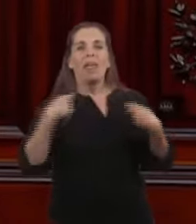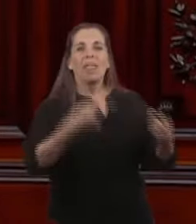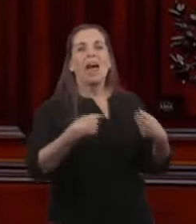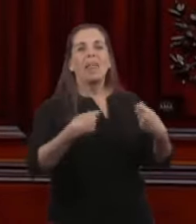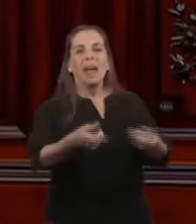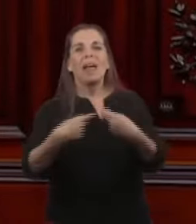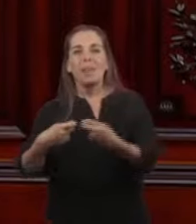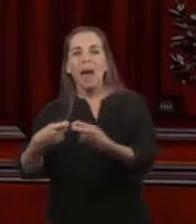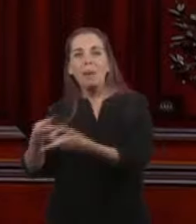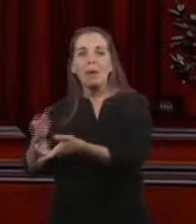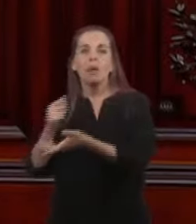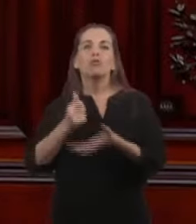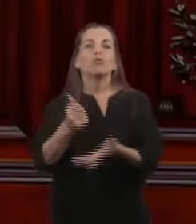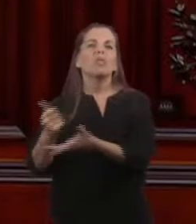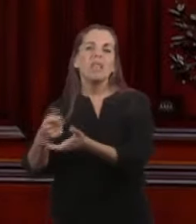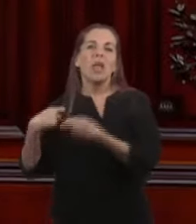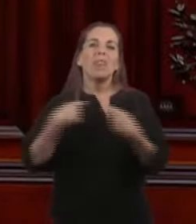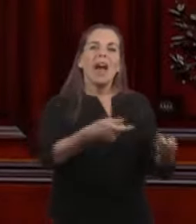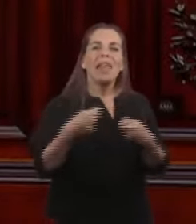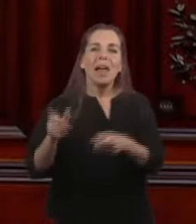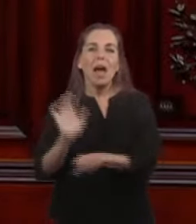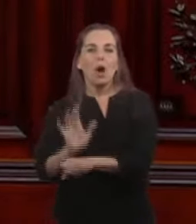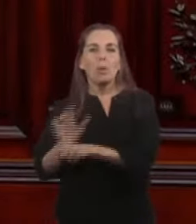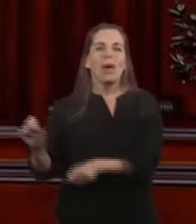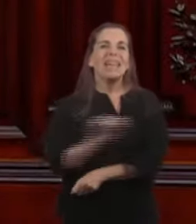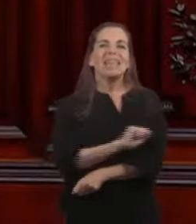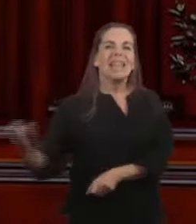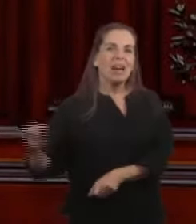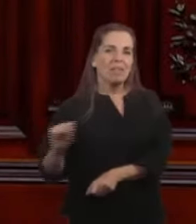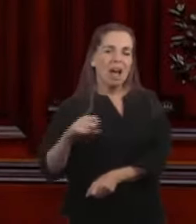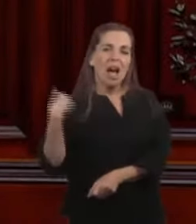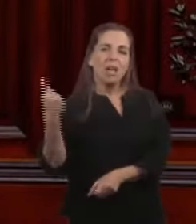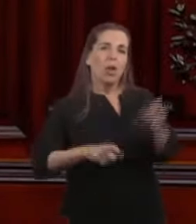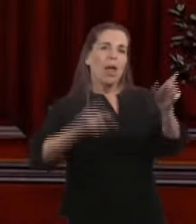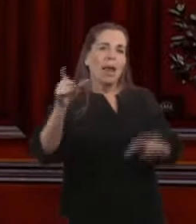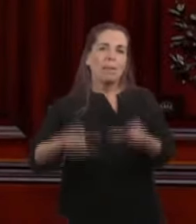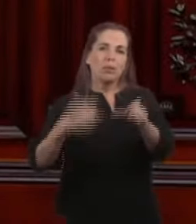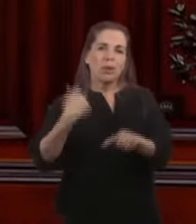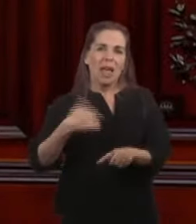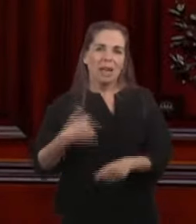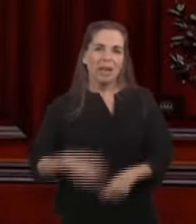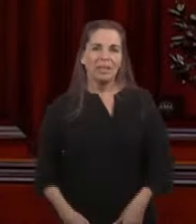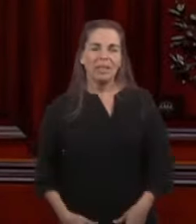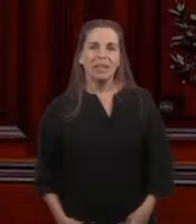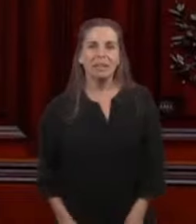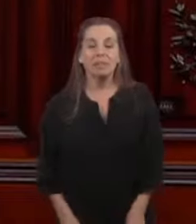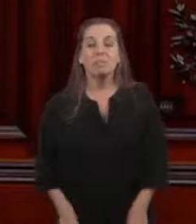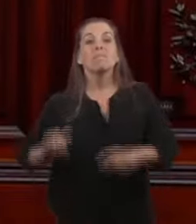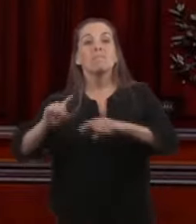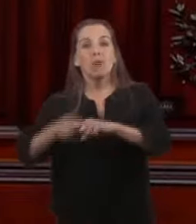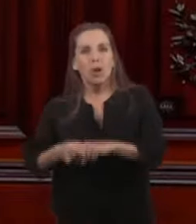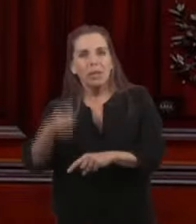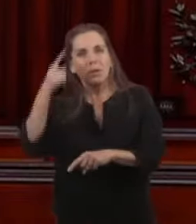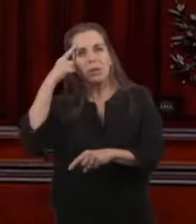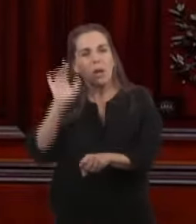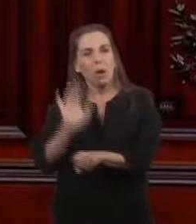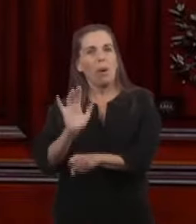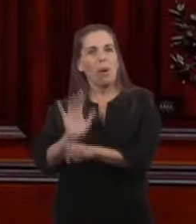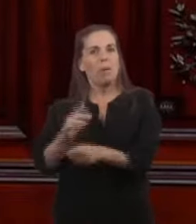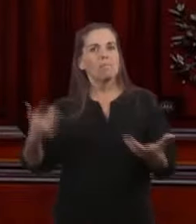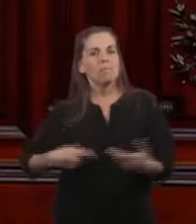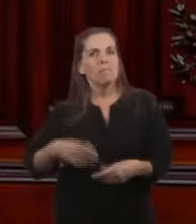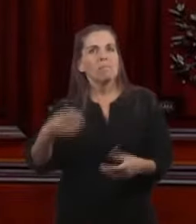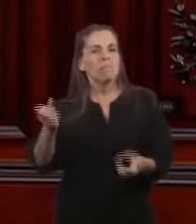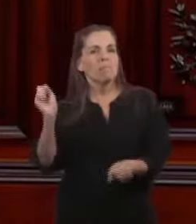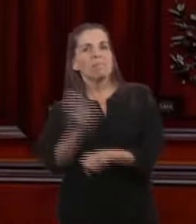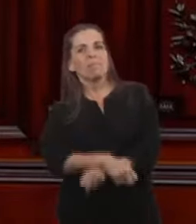en realidad lo que está haciendo es estafando a todo el pueblo argentino está jugando con el futuro de todos para anotarse un par de